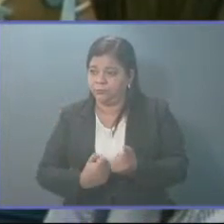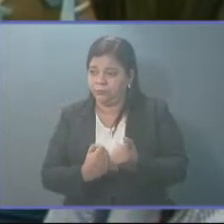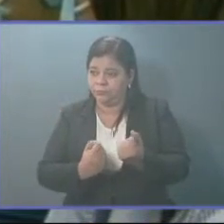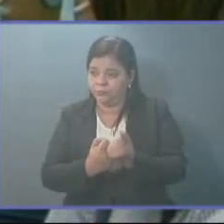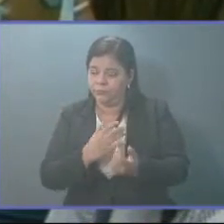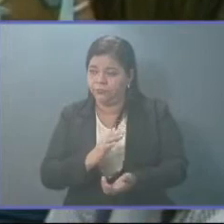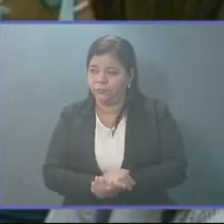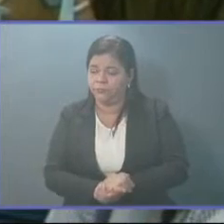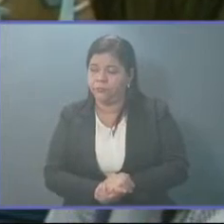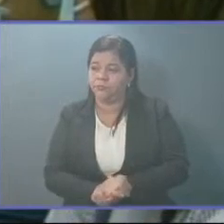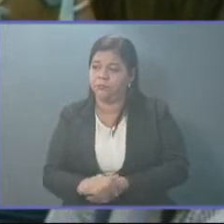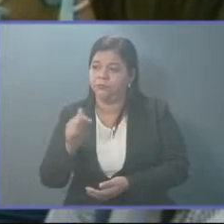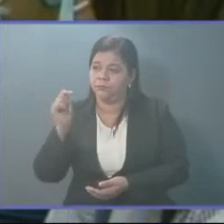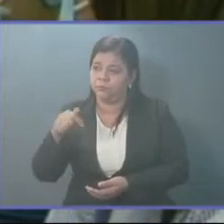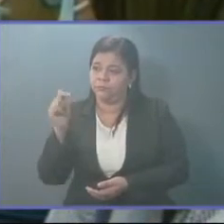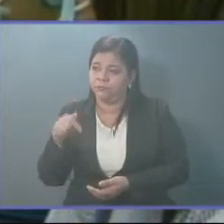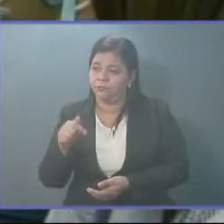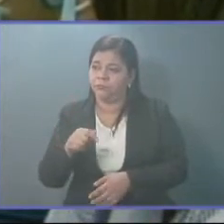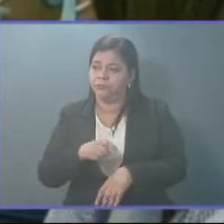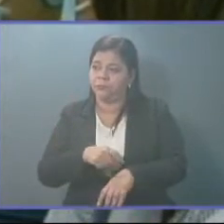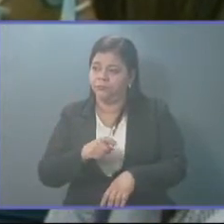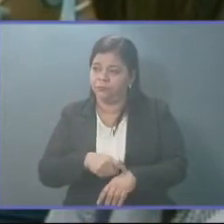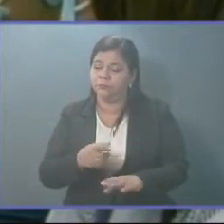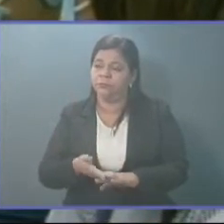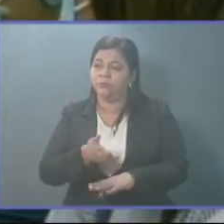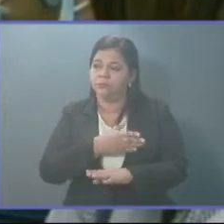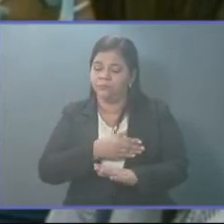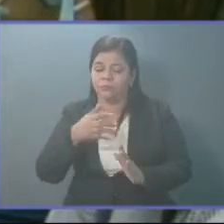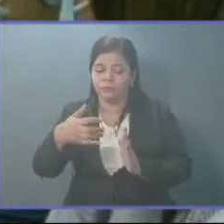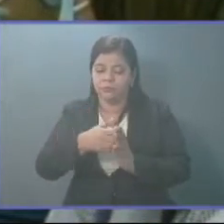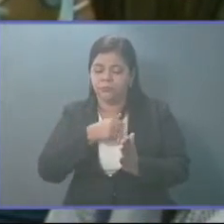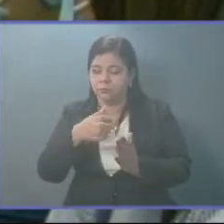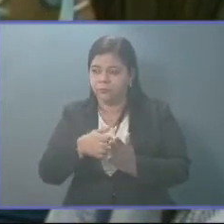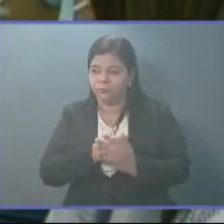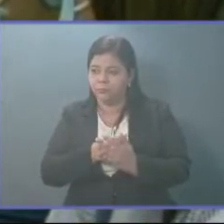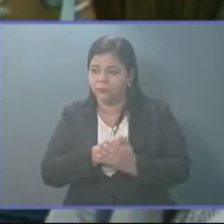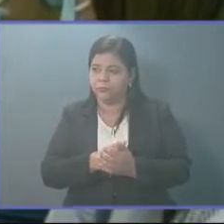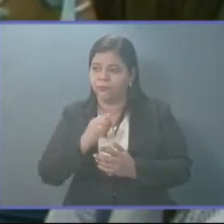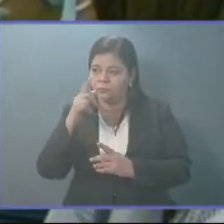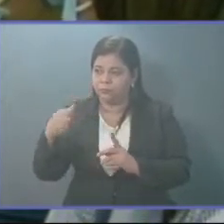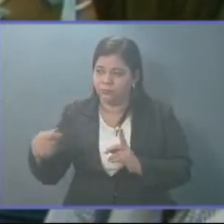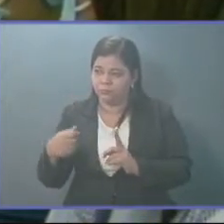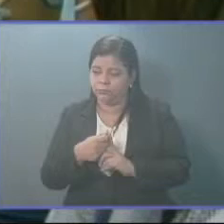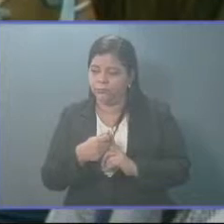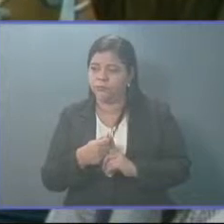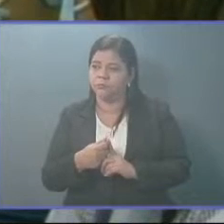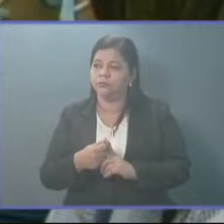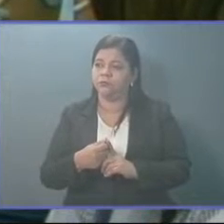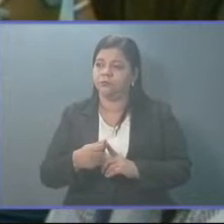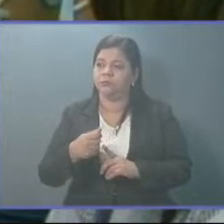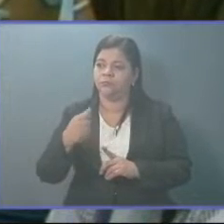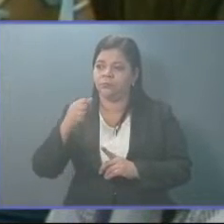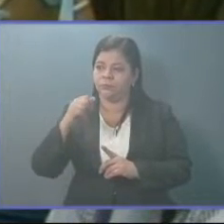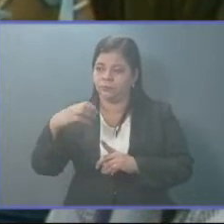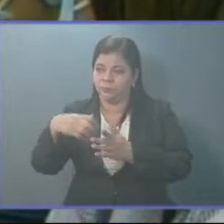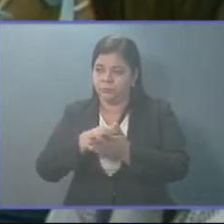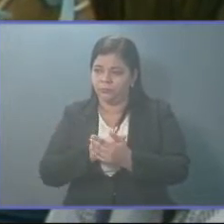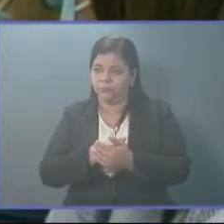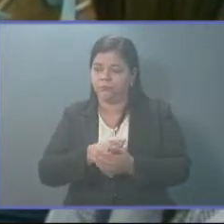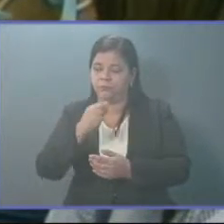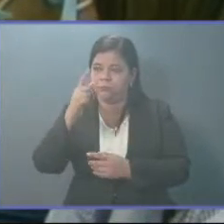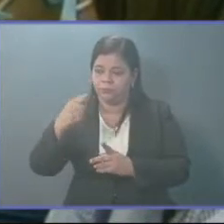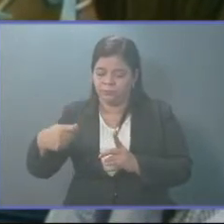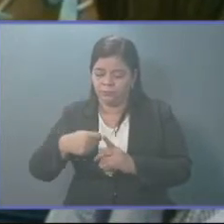es el momento, pues, antes de que se les descuente sus aguinaldos, su salario,